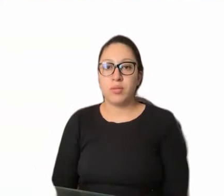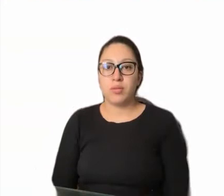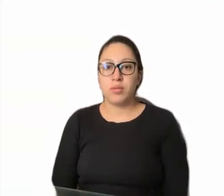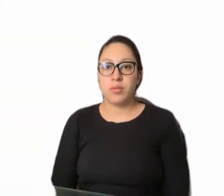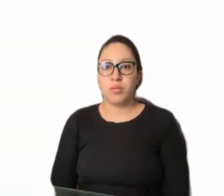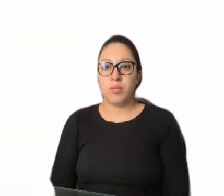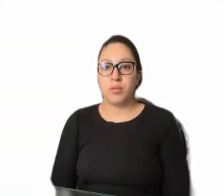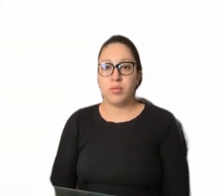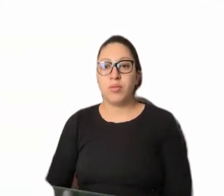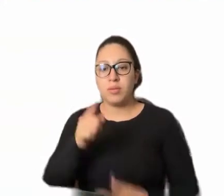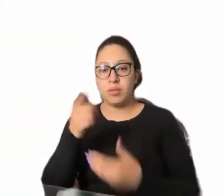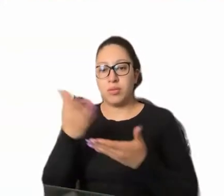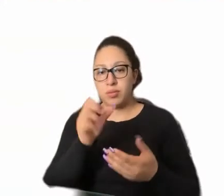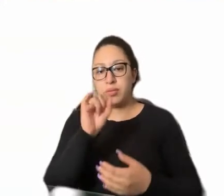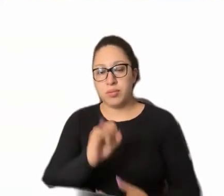Circe Camacho, presente.